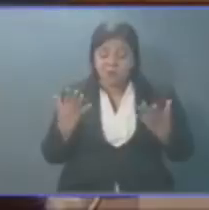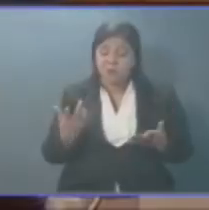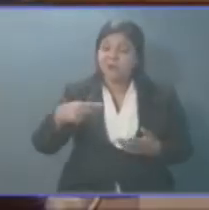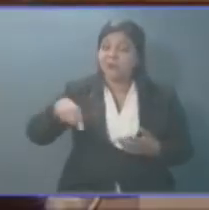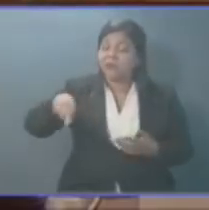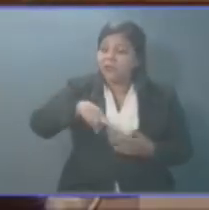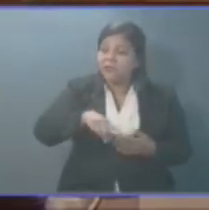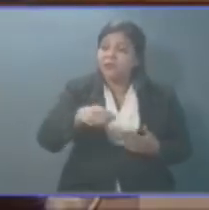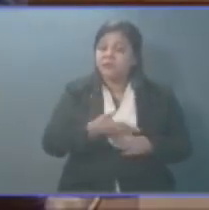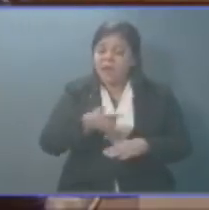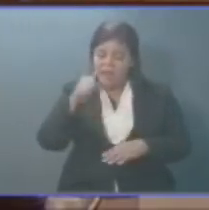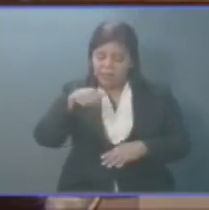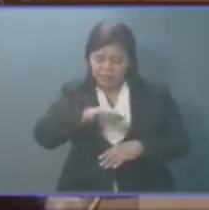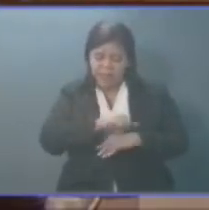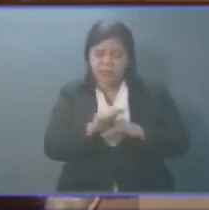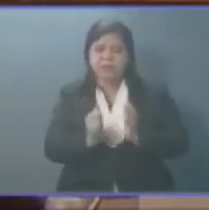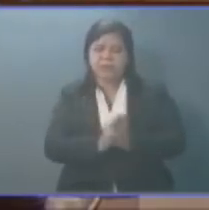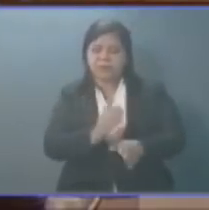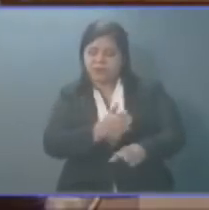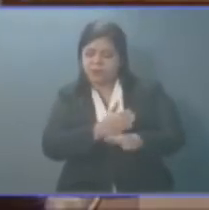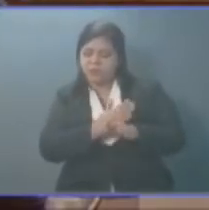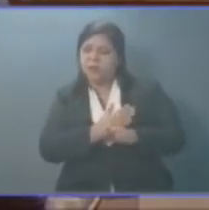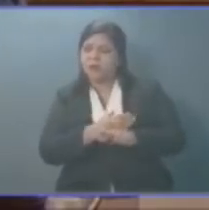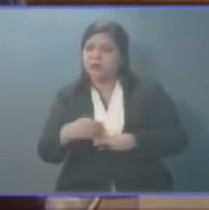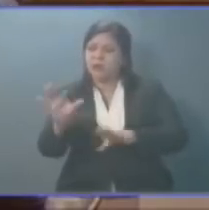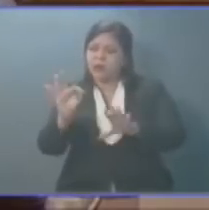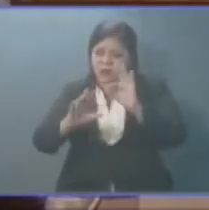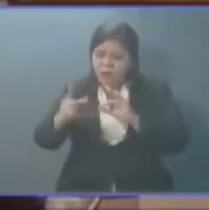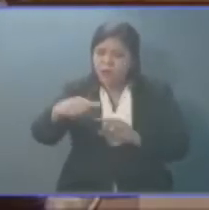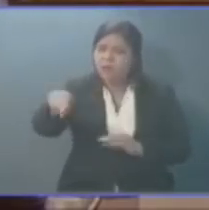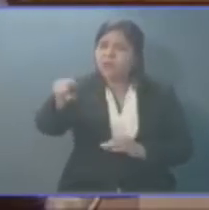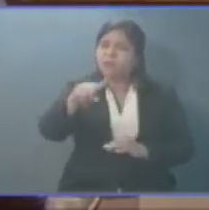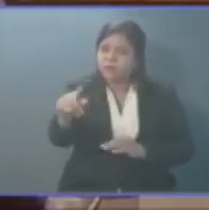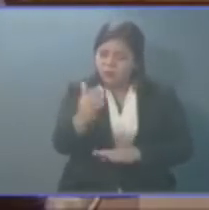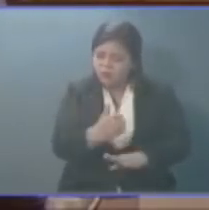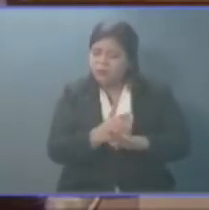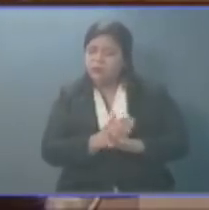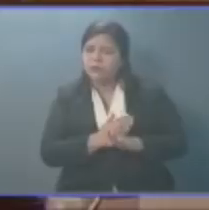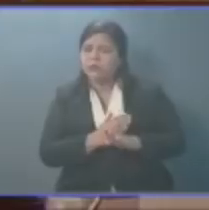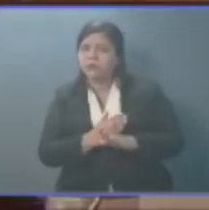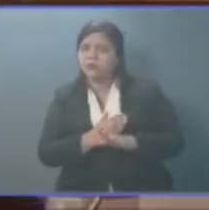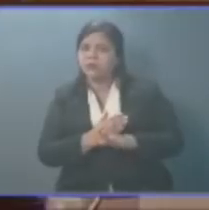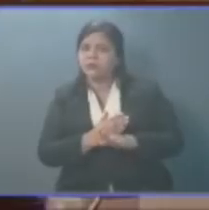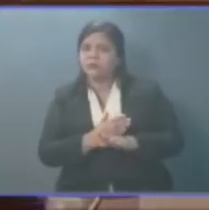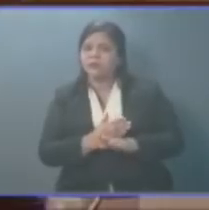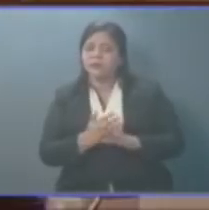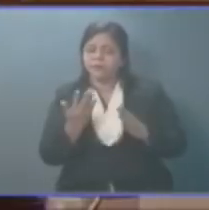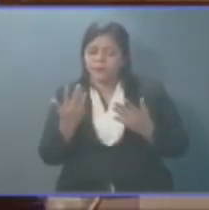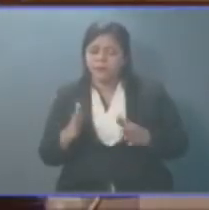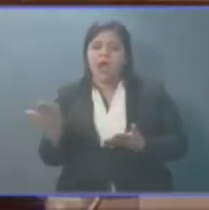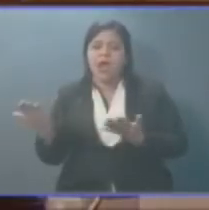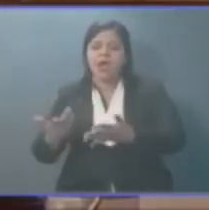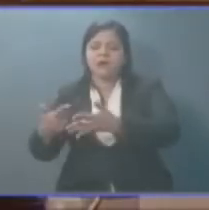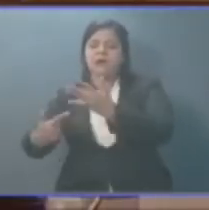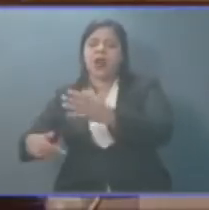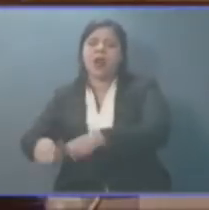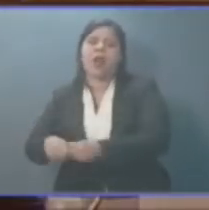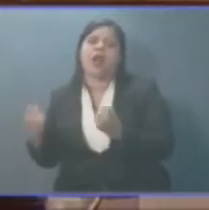que son protegidos desde acá y que son protegidos por algunos de los que están acá, han delinquido y